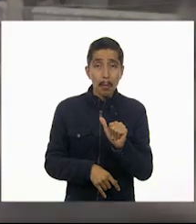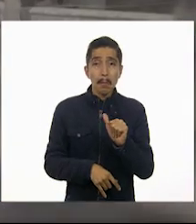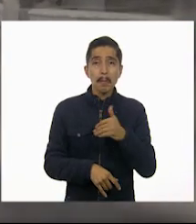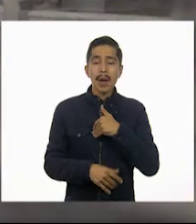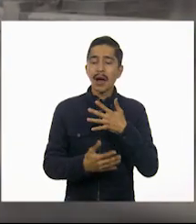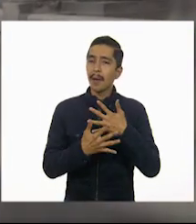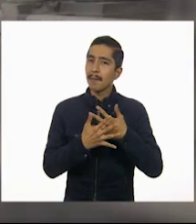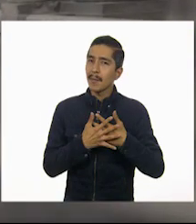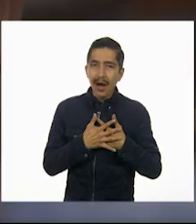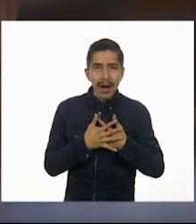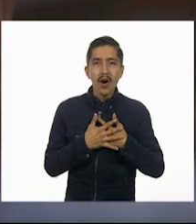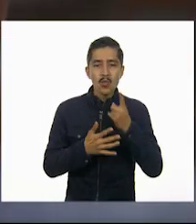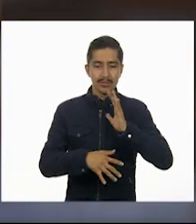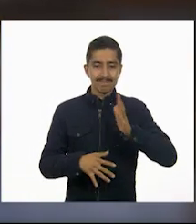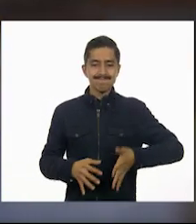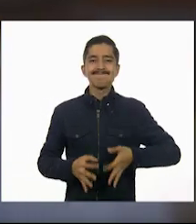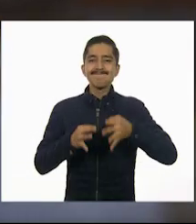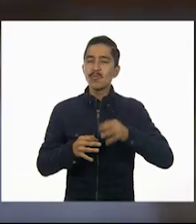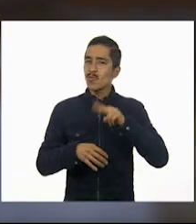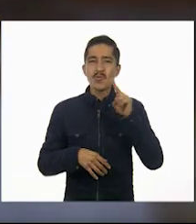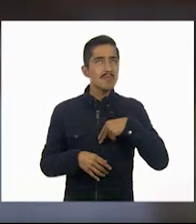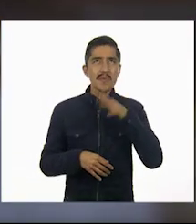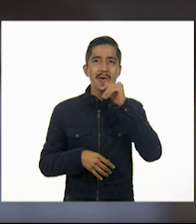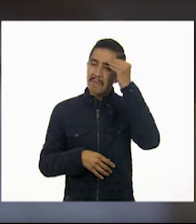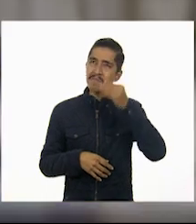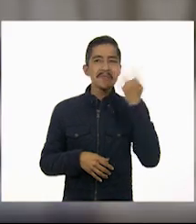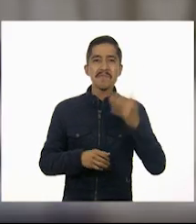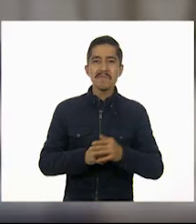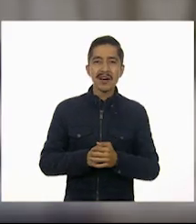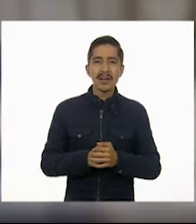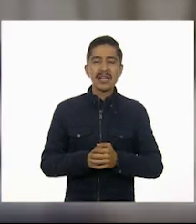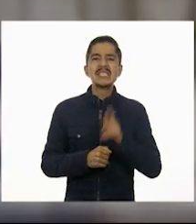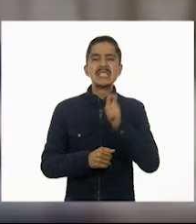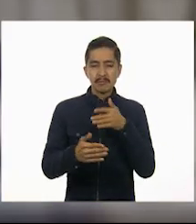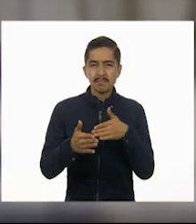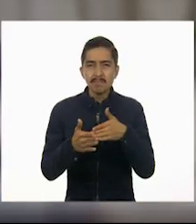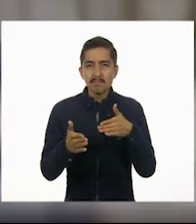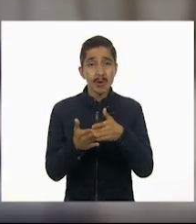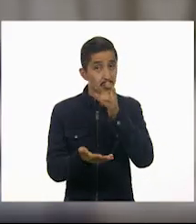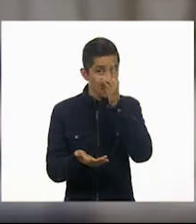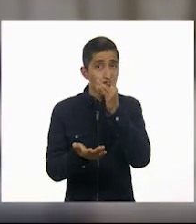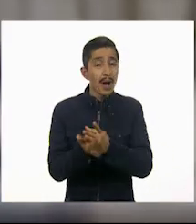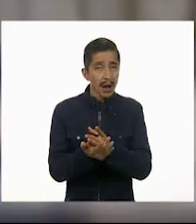pasión en un orgullo que nunca podré olvidar. Los